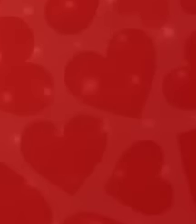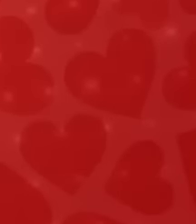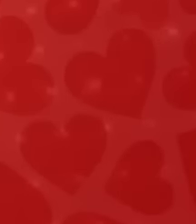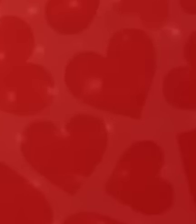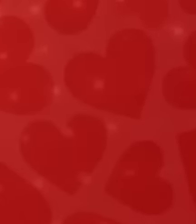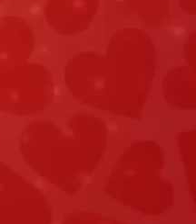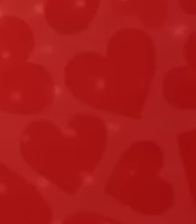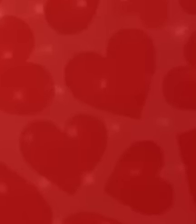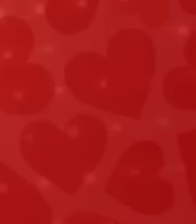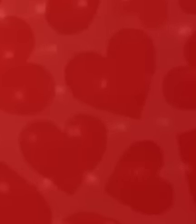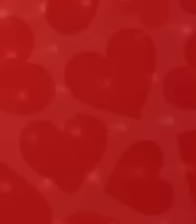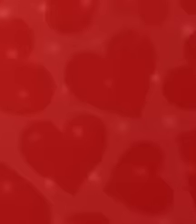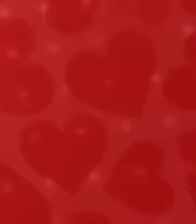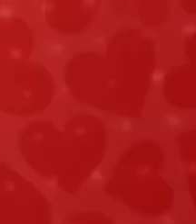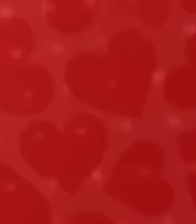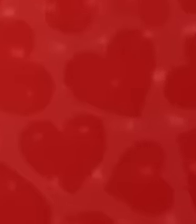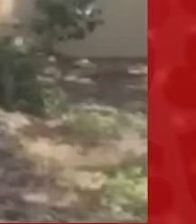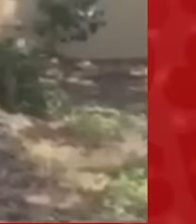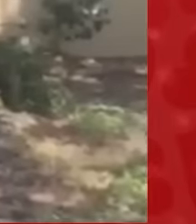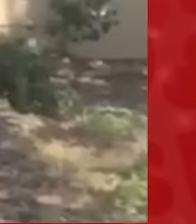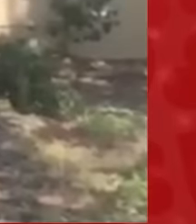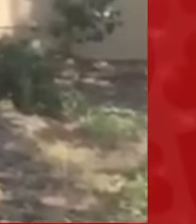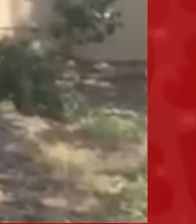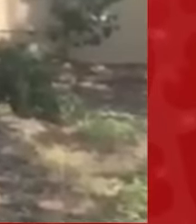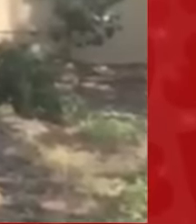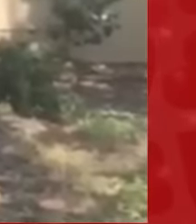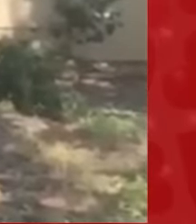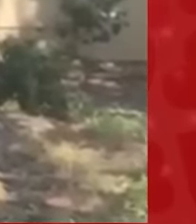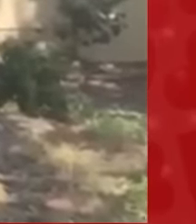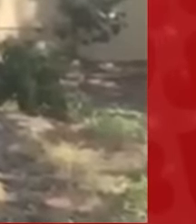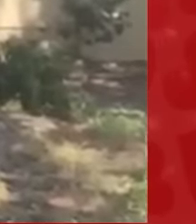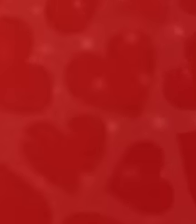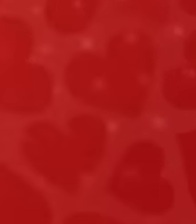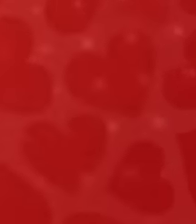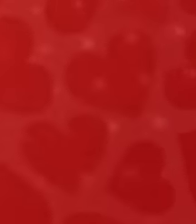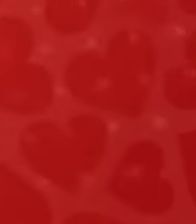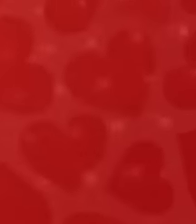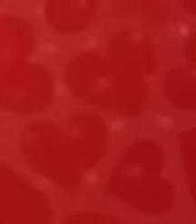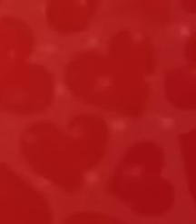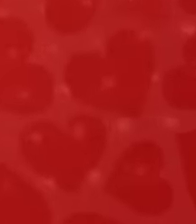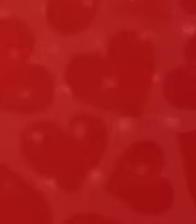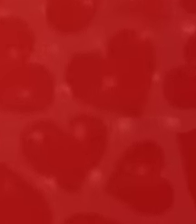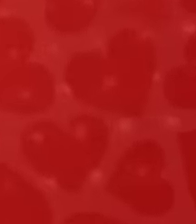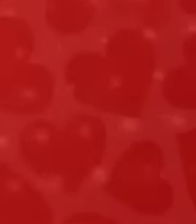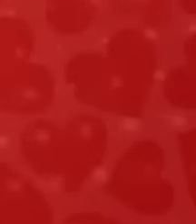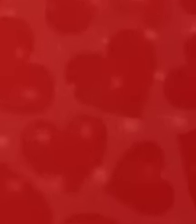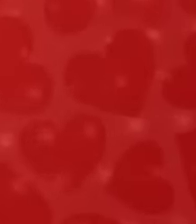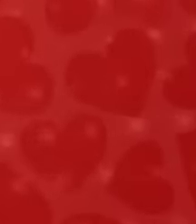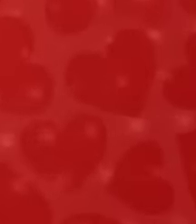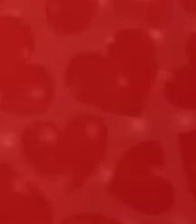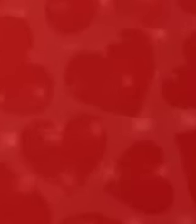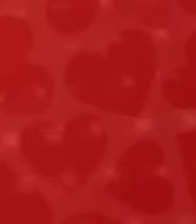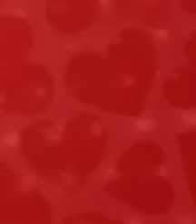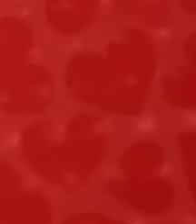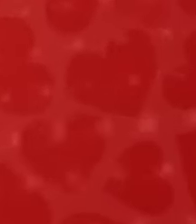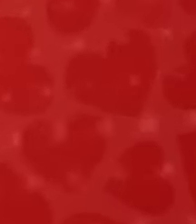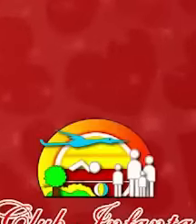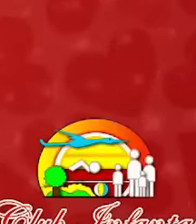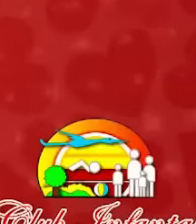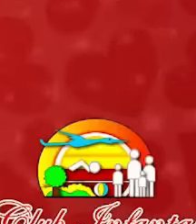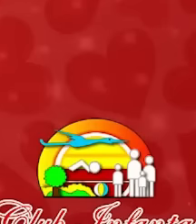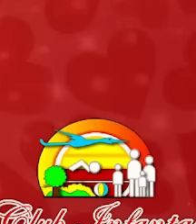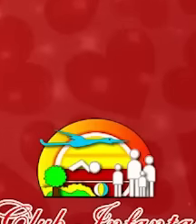especial a todos mis fanáticos del Club Infantas. Te saluda Miguel Moli de Venezuela. Amigos de Barranca Bermeja, ¿qué tal? Les saluda Charlie